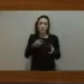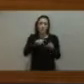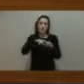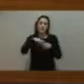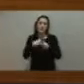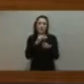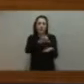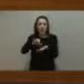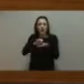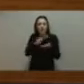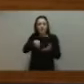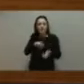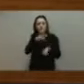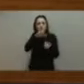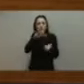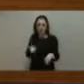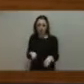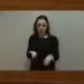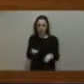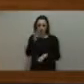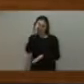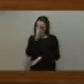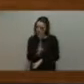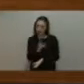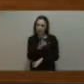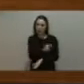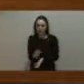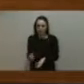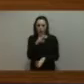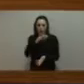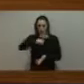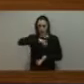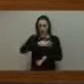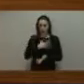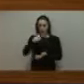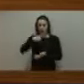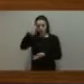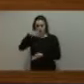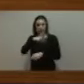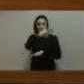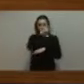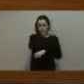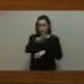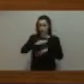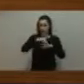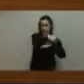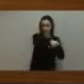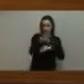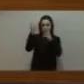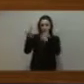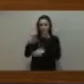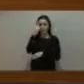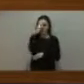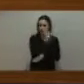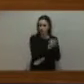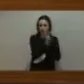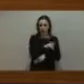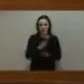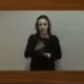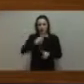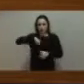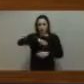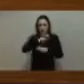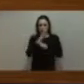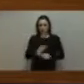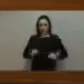un poquito de respeto, por lo menos a los que estamos aquí. Ya sé que a los que están fuera no se lo tienen, pero a los que estamos aquí, por lo menos, un mínimo de respeto, porque, hombre, algo más